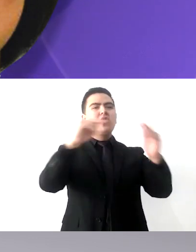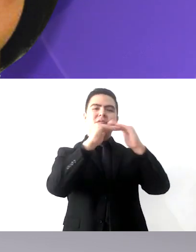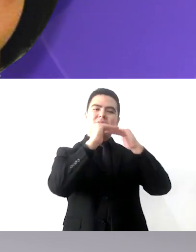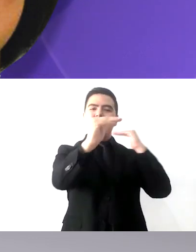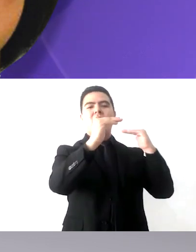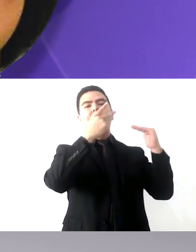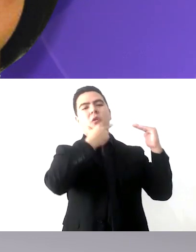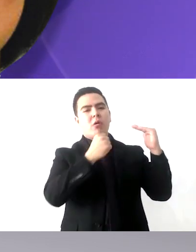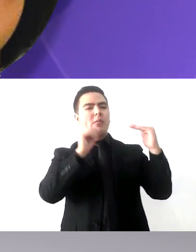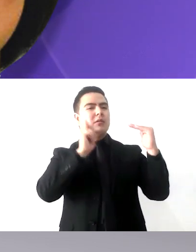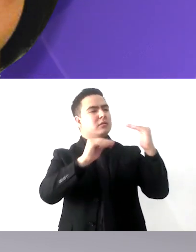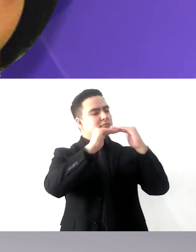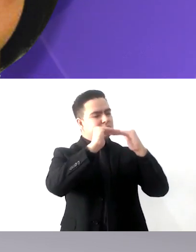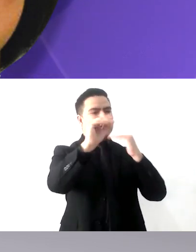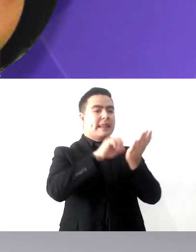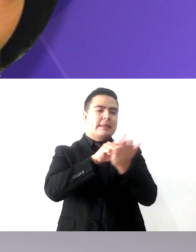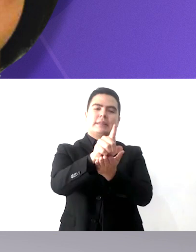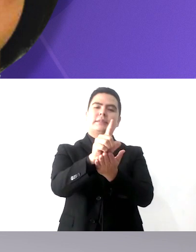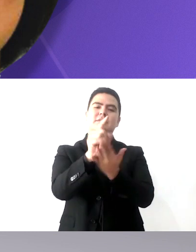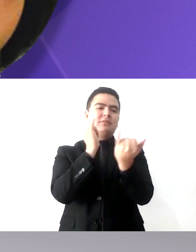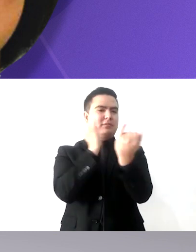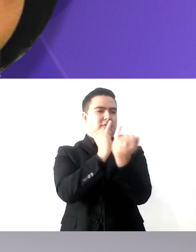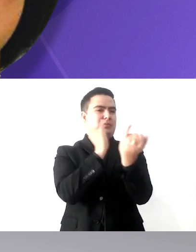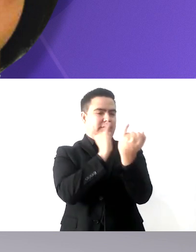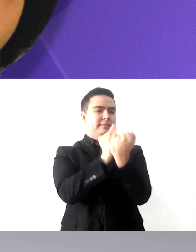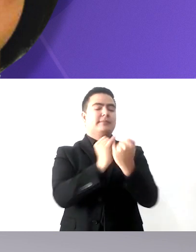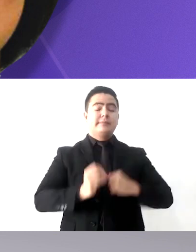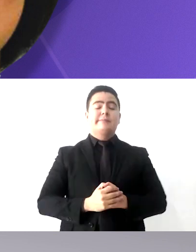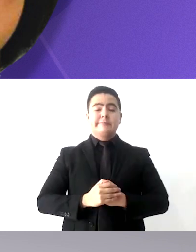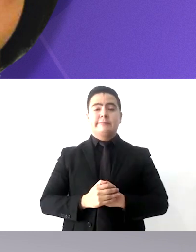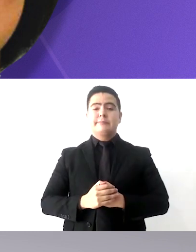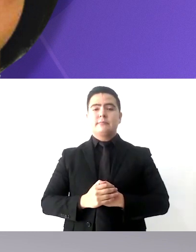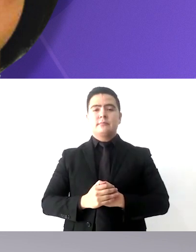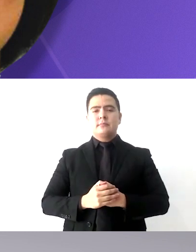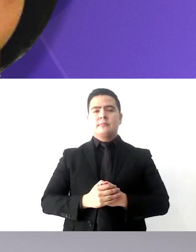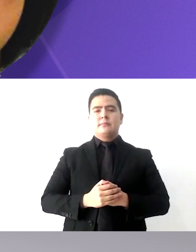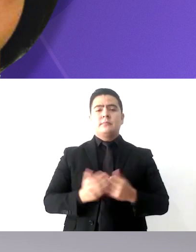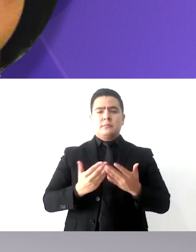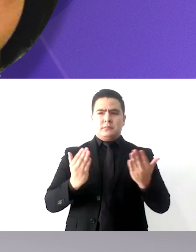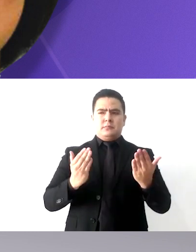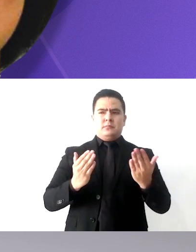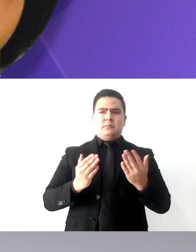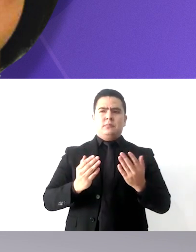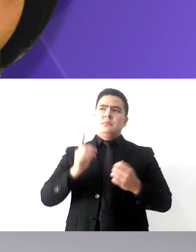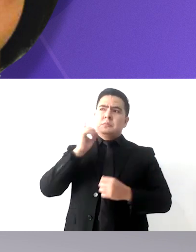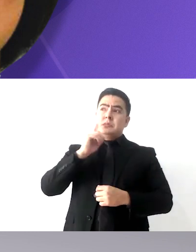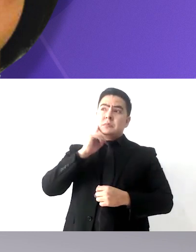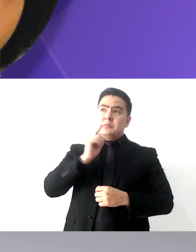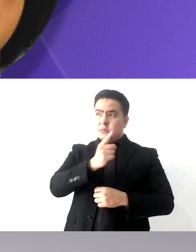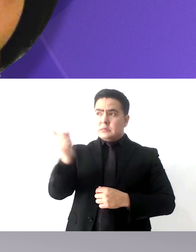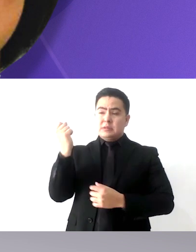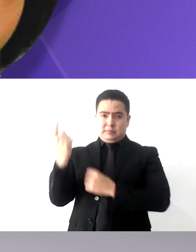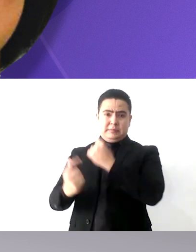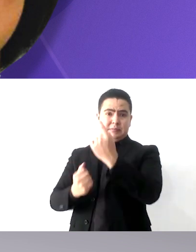en el momento de ejercer sus encargos. Ahora, no solo es en contra de candidatas, sino que también se ha